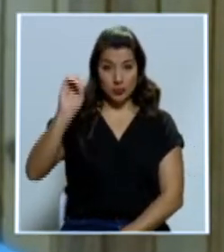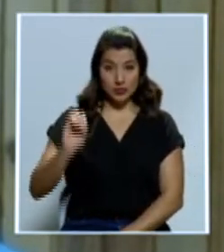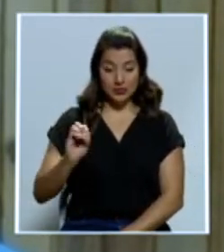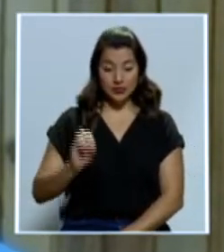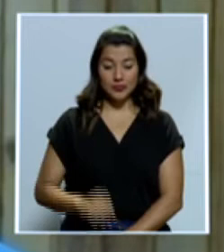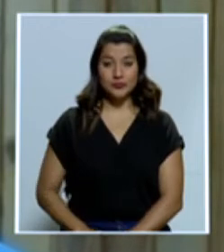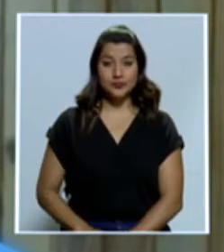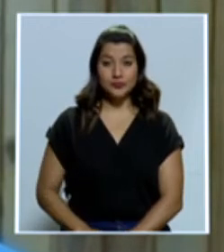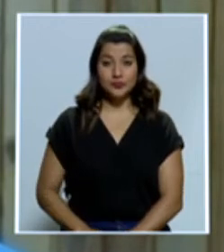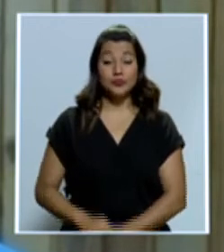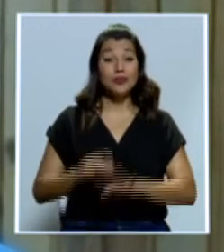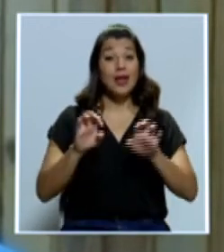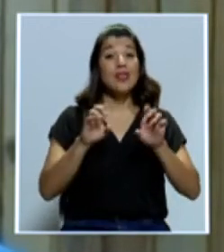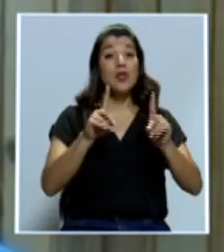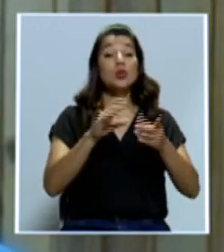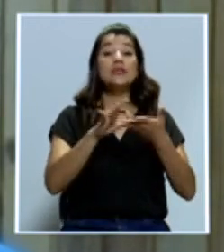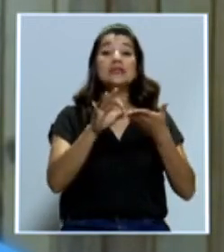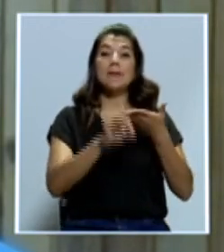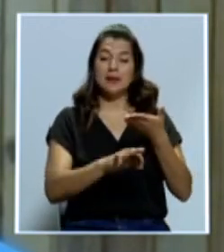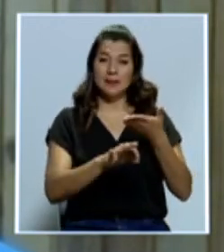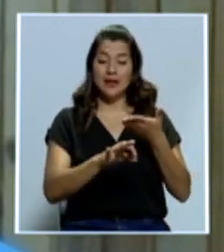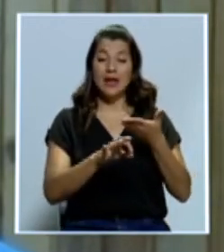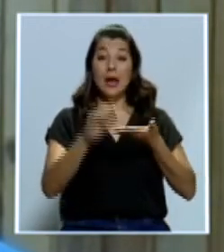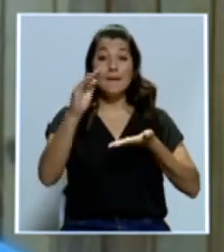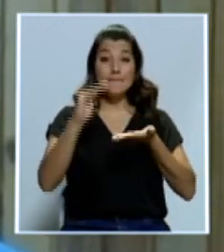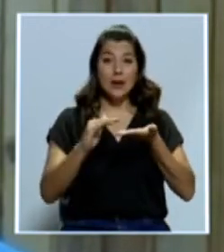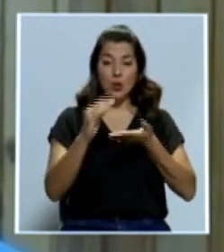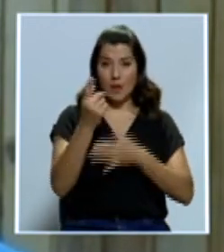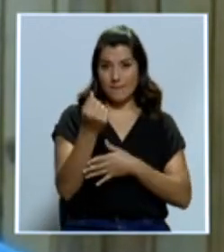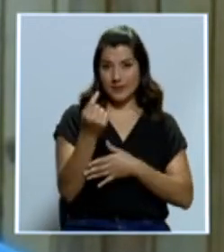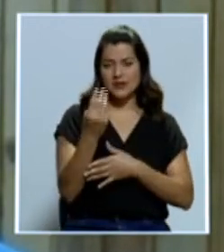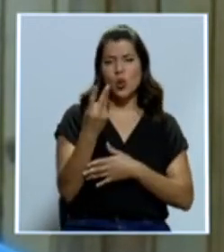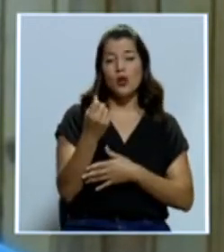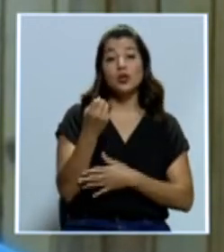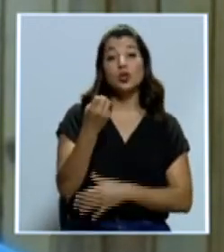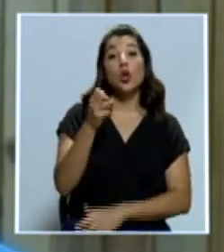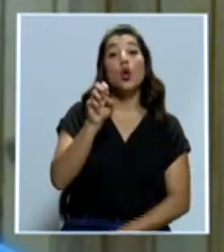4,94%. La educación primaria bajó de precio un